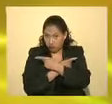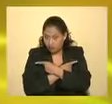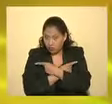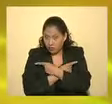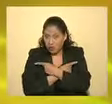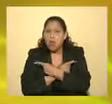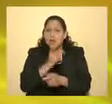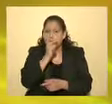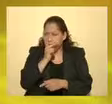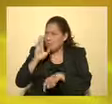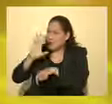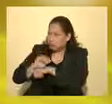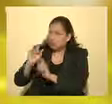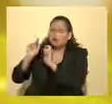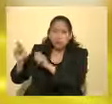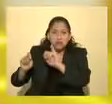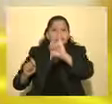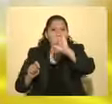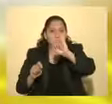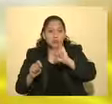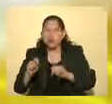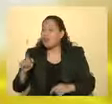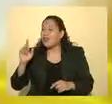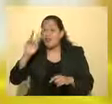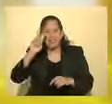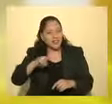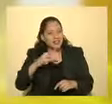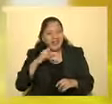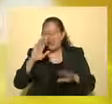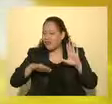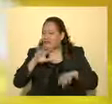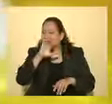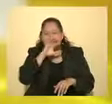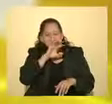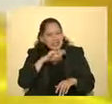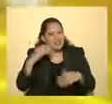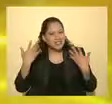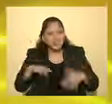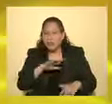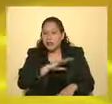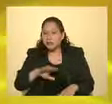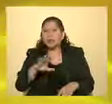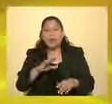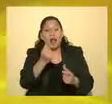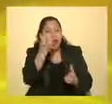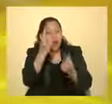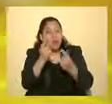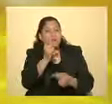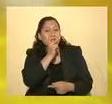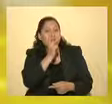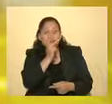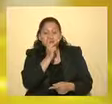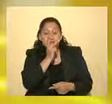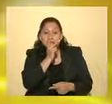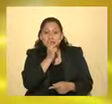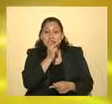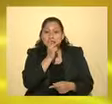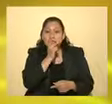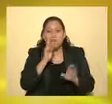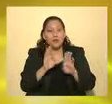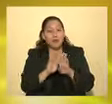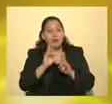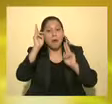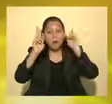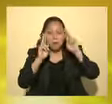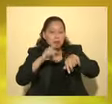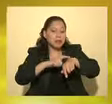que puede entrar a los eventos del colegio. Frank, de veras es increíble. Yo no puedo creer cómo hay padres que, como el régimen de